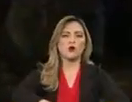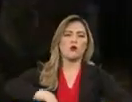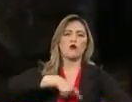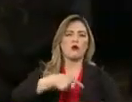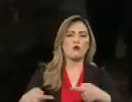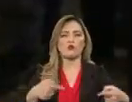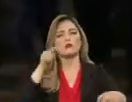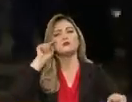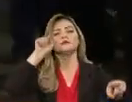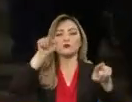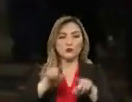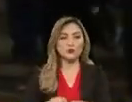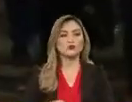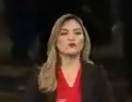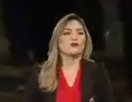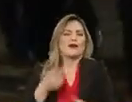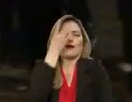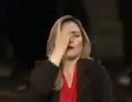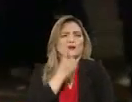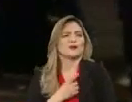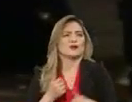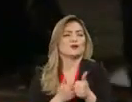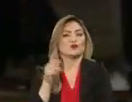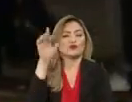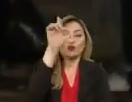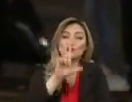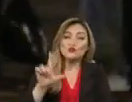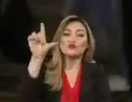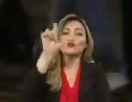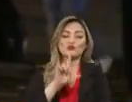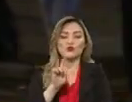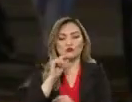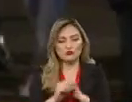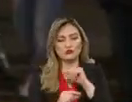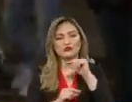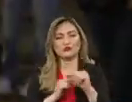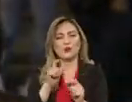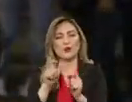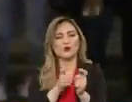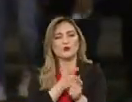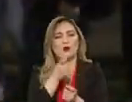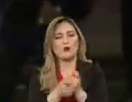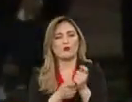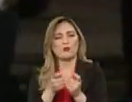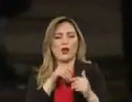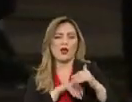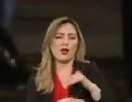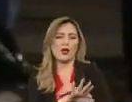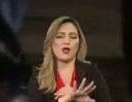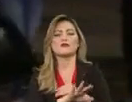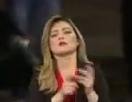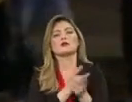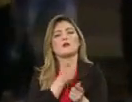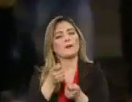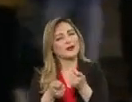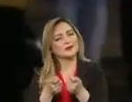partes llegaron a un acuerdo. La decisión que se tomó es que desde el día lunes, progresivamente los comerciantes retornarán hasta el